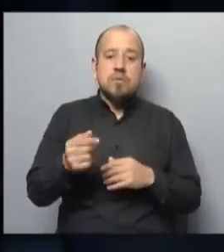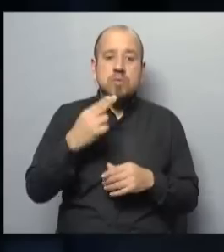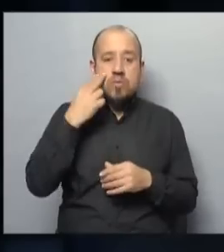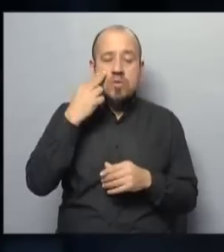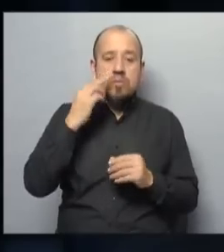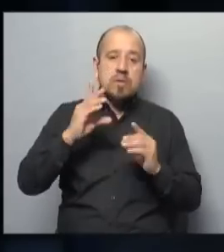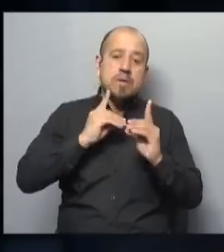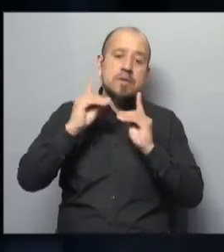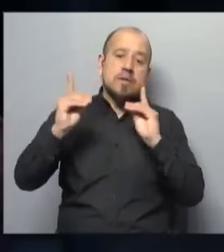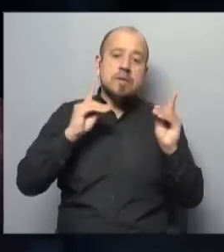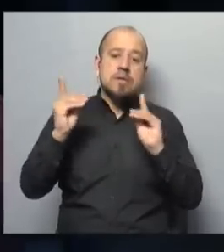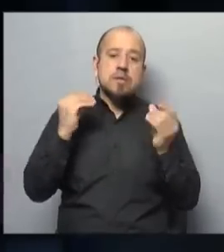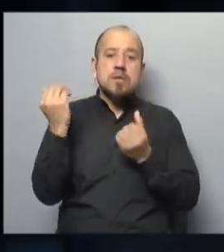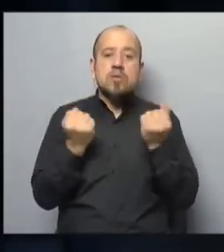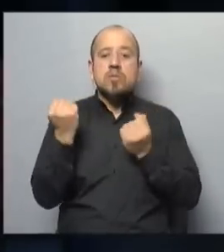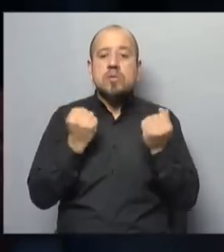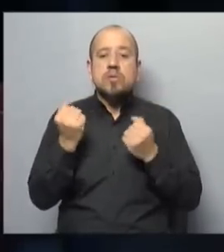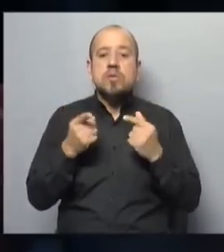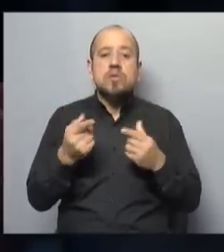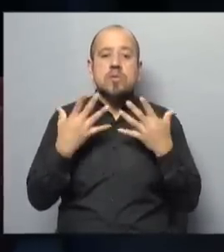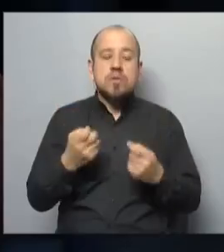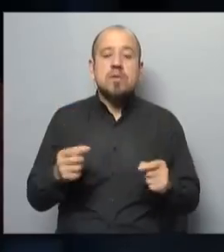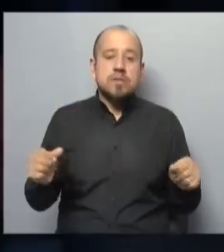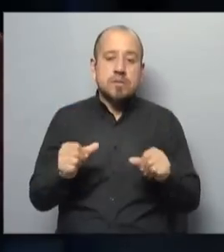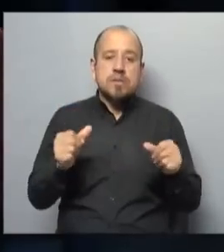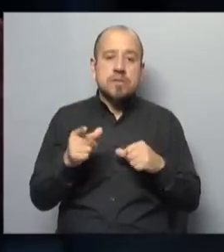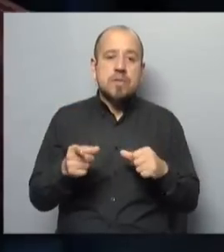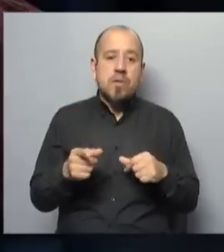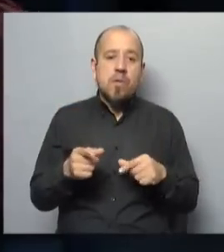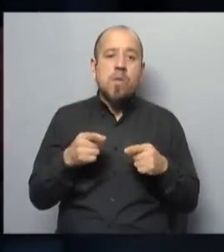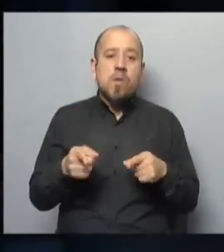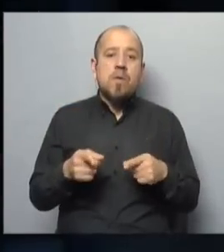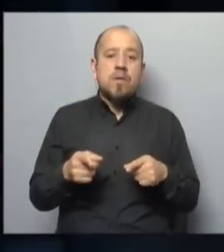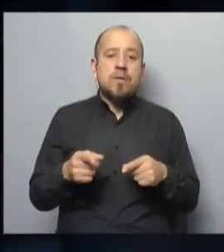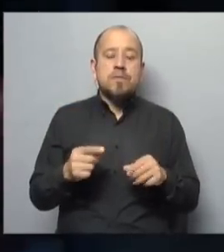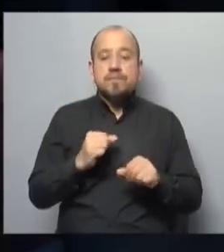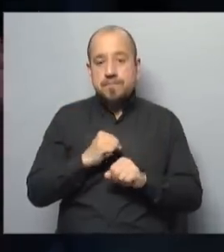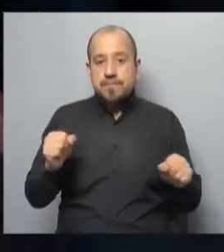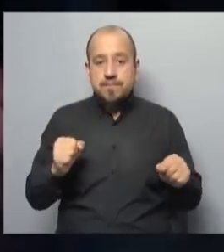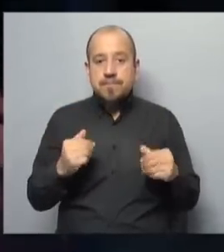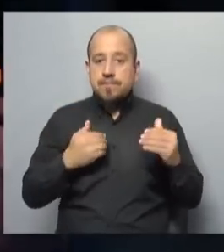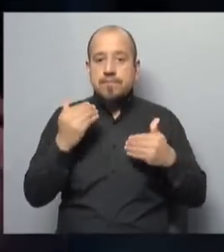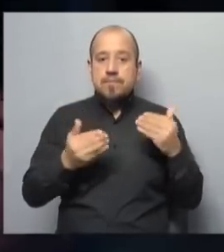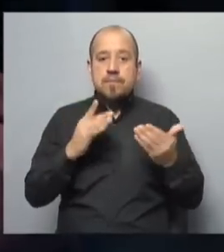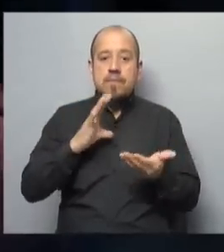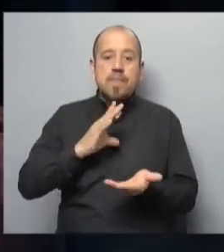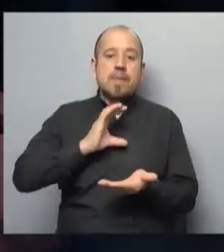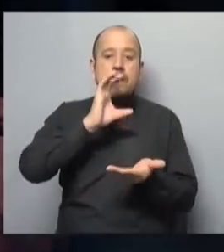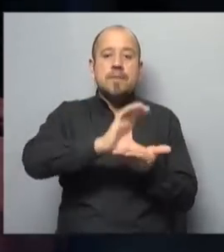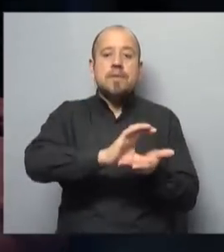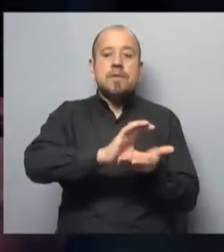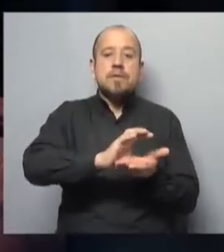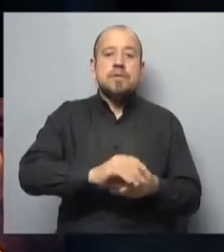económicos etcétera etcétera que si vos querés efectivamente que ese producto se potencie tenés que invertir